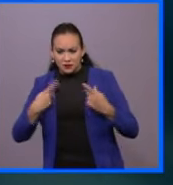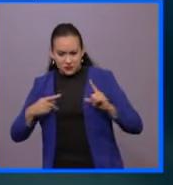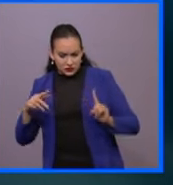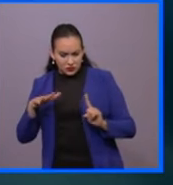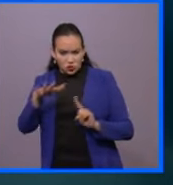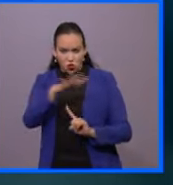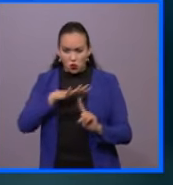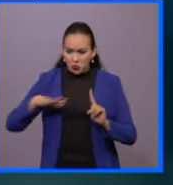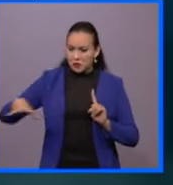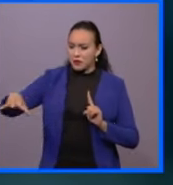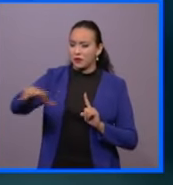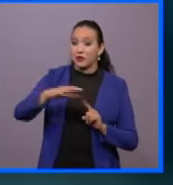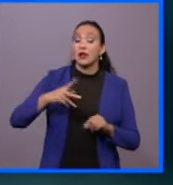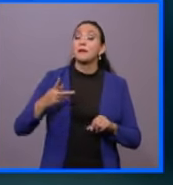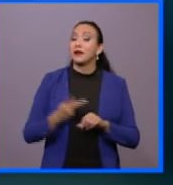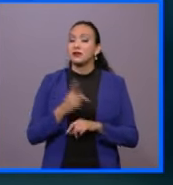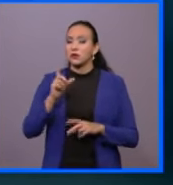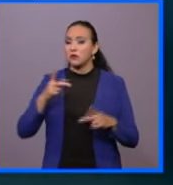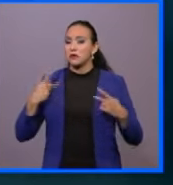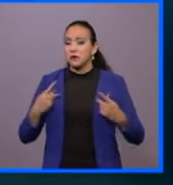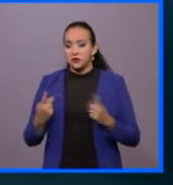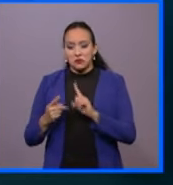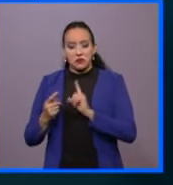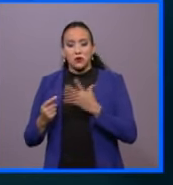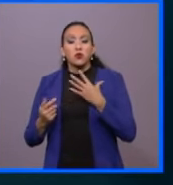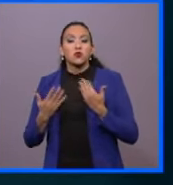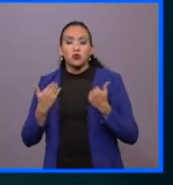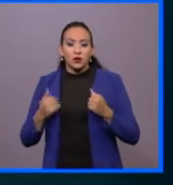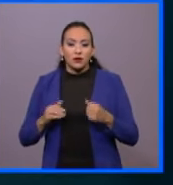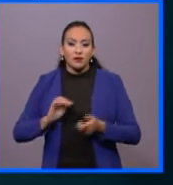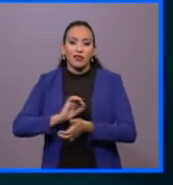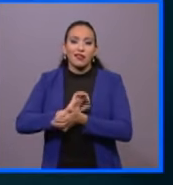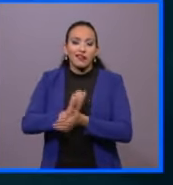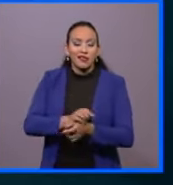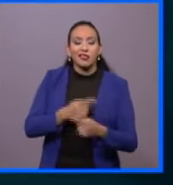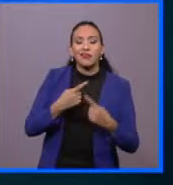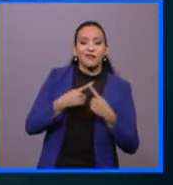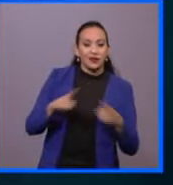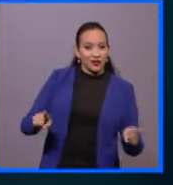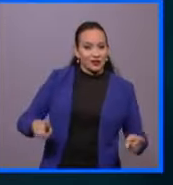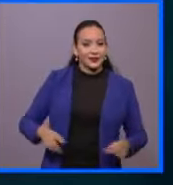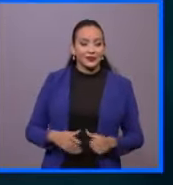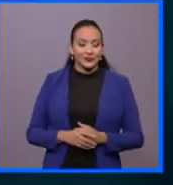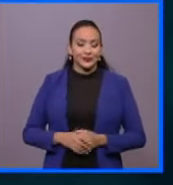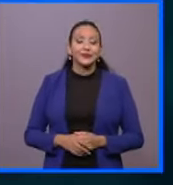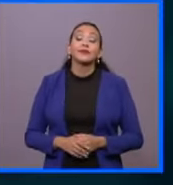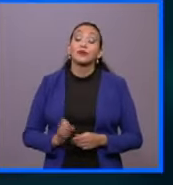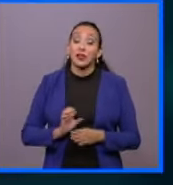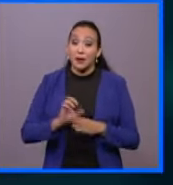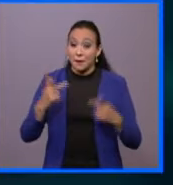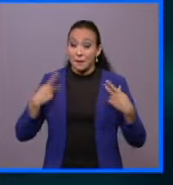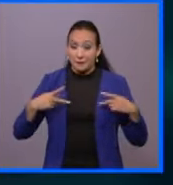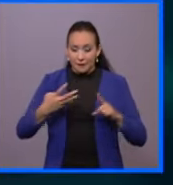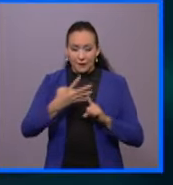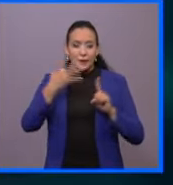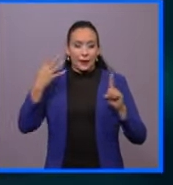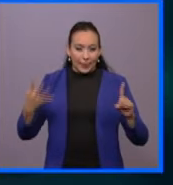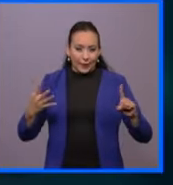porque si alguno estuviera ausente, la discriminación enfrentada sería distinta. Así, las personas